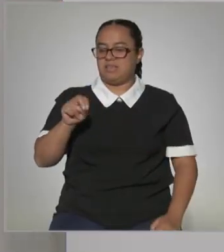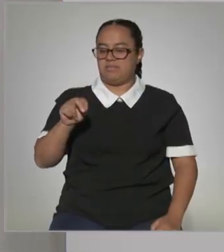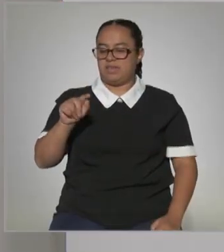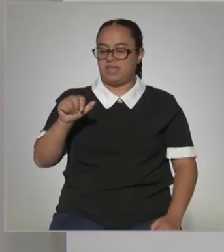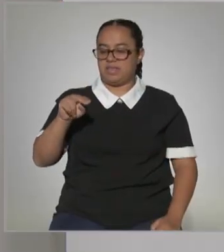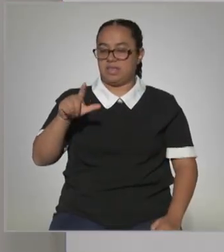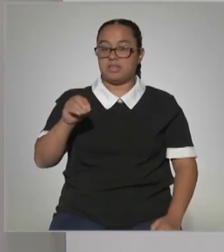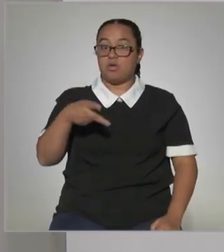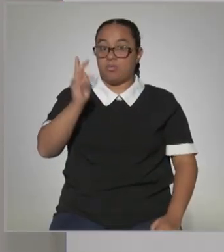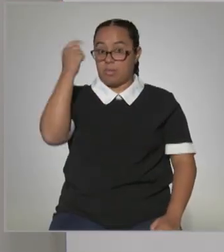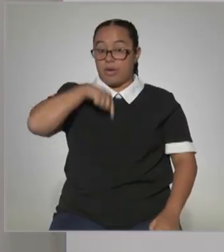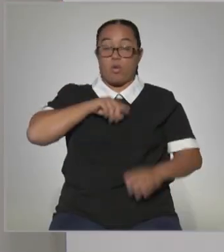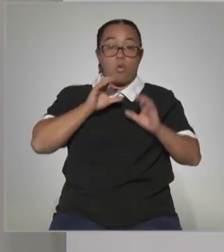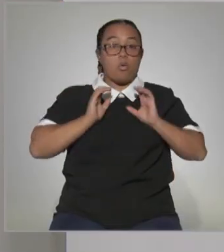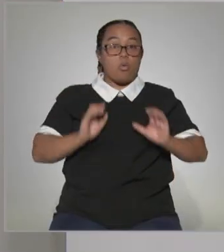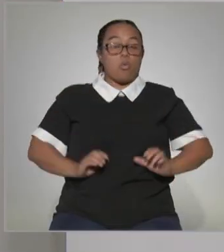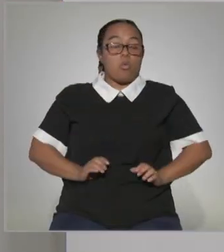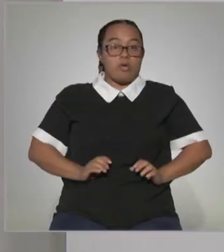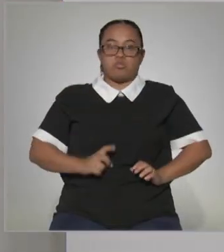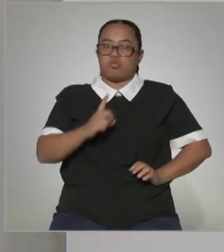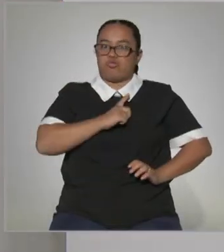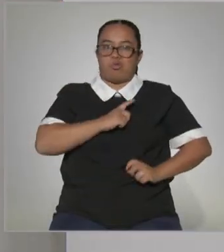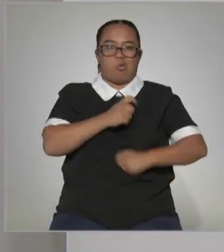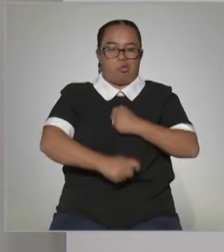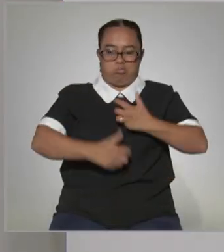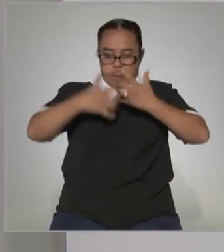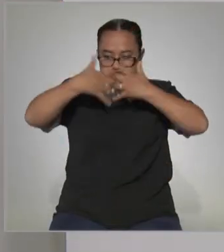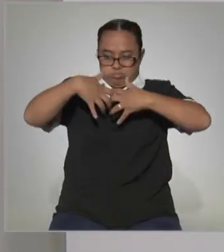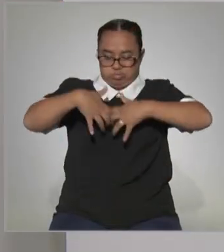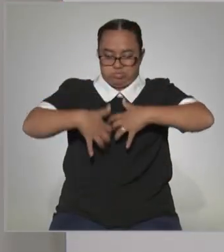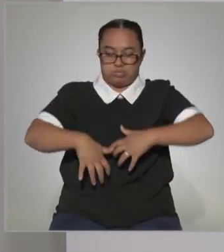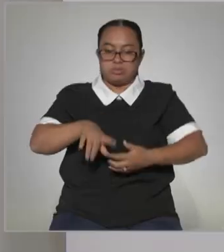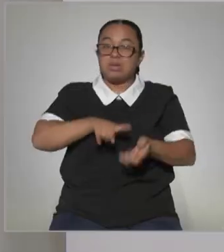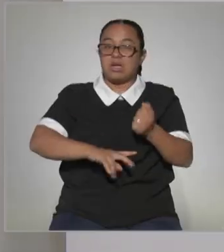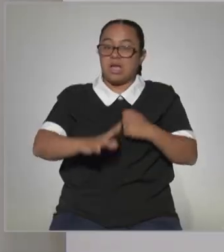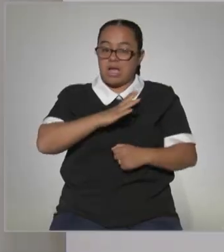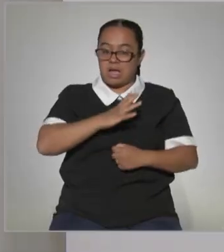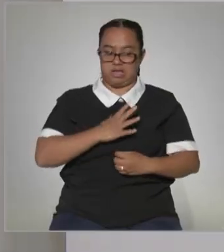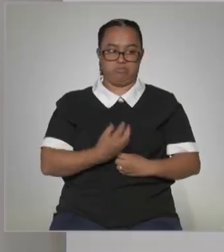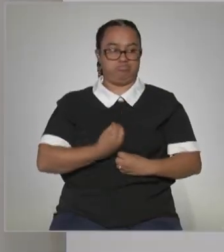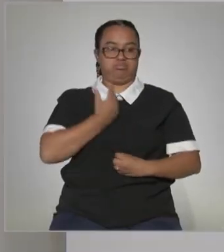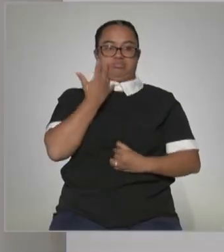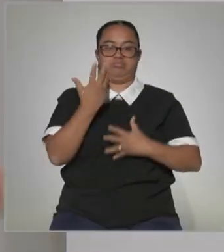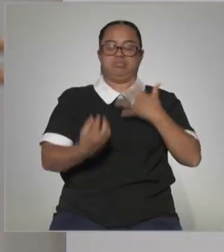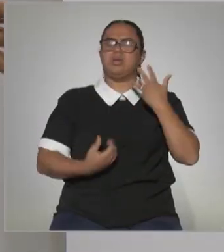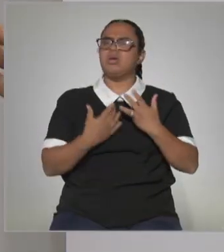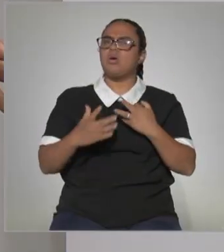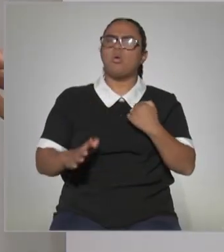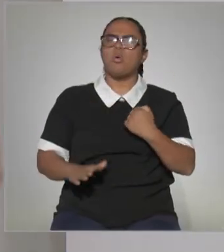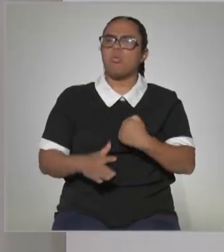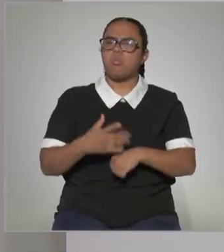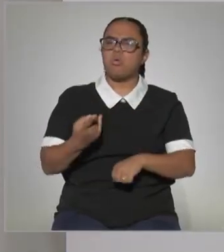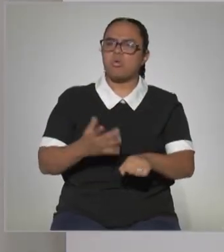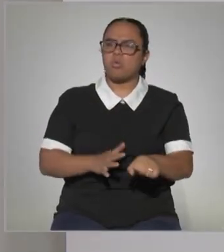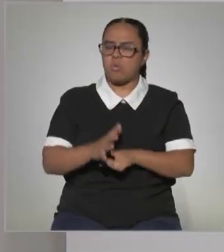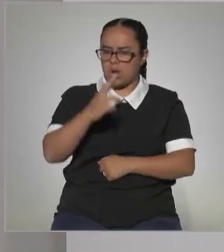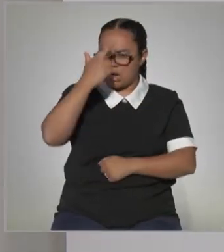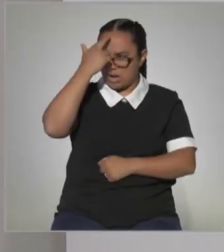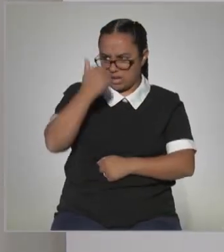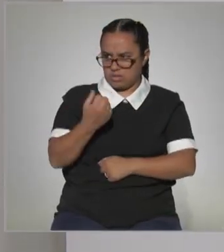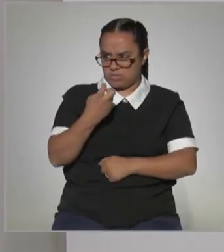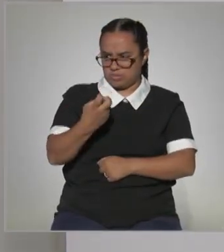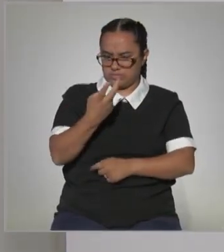nuestro organismo. Y parte de los mecanismos de por qué este tipo de situaciones